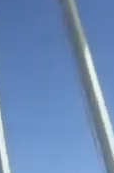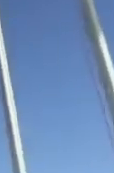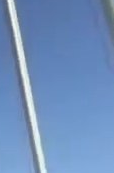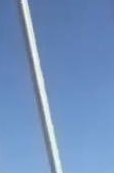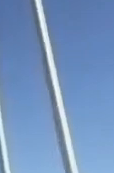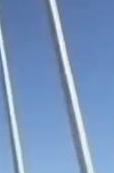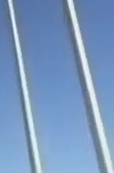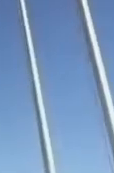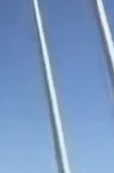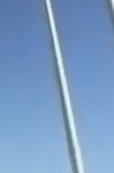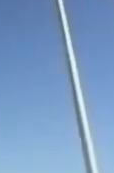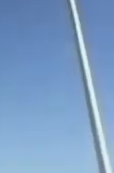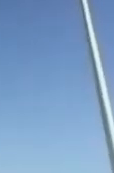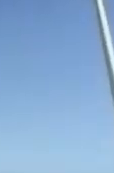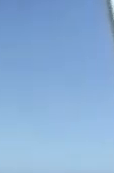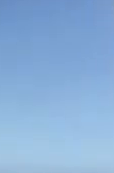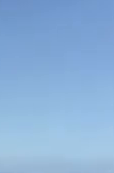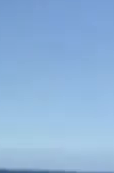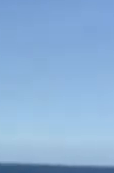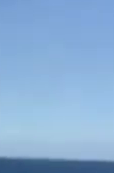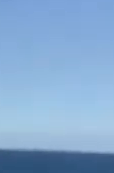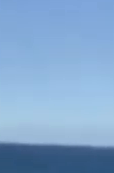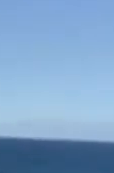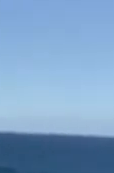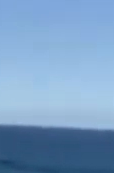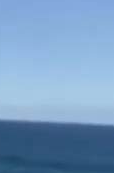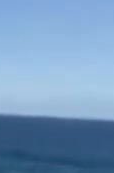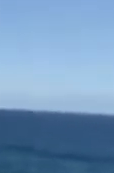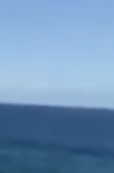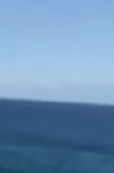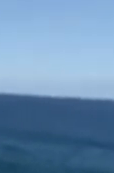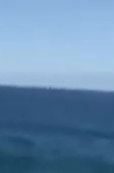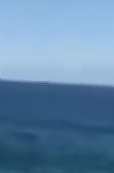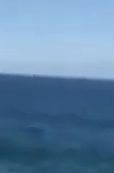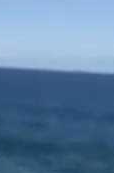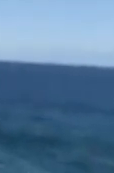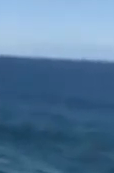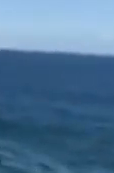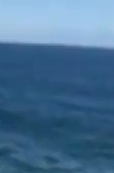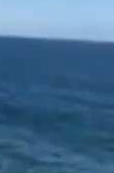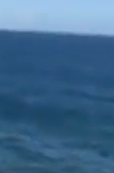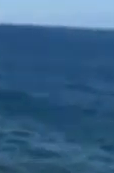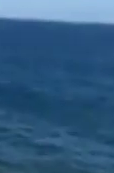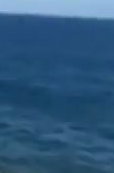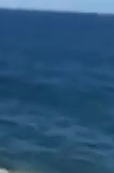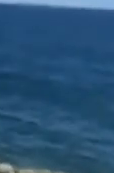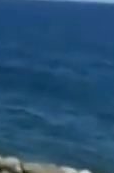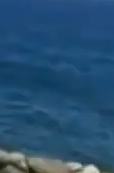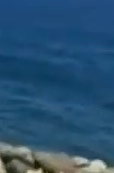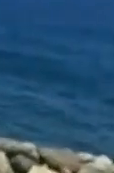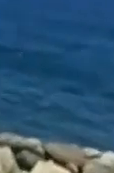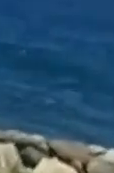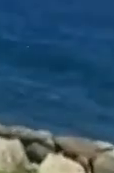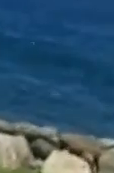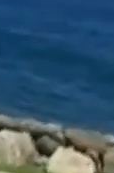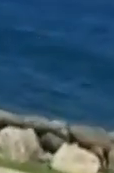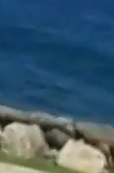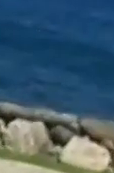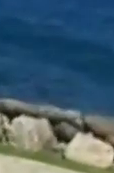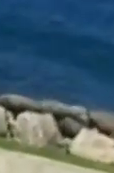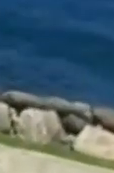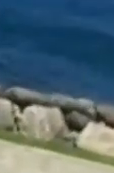turismo, que forma parte esencial del motor emprendedor. A propósito de esta área de la